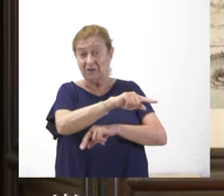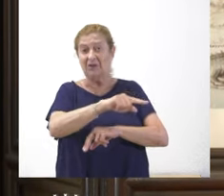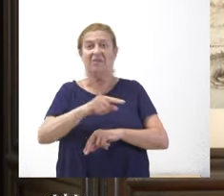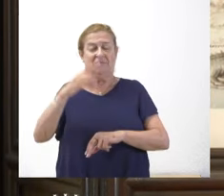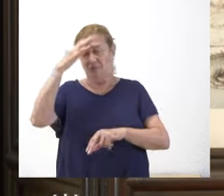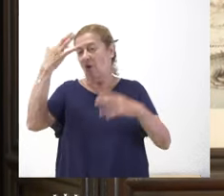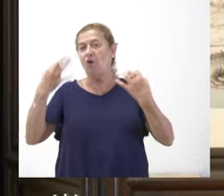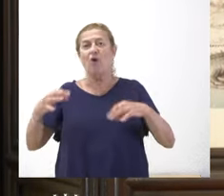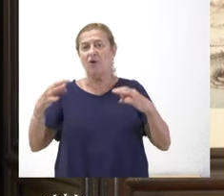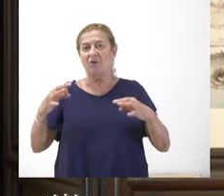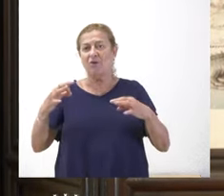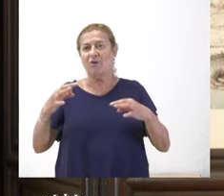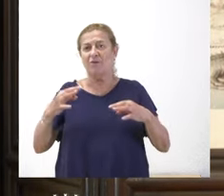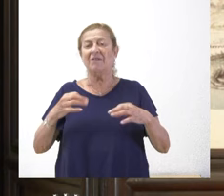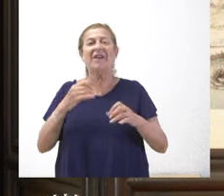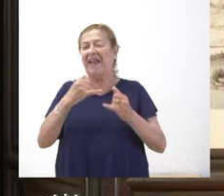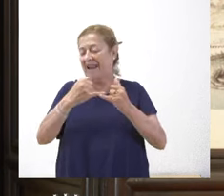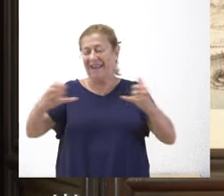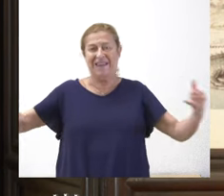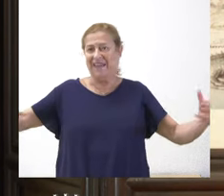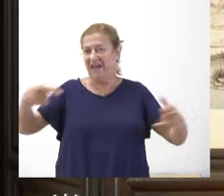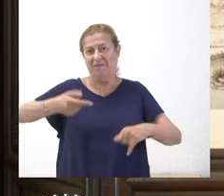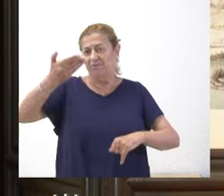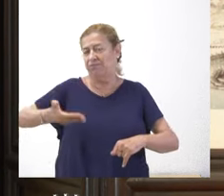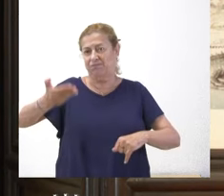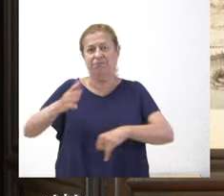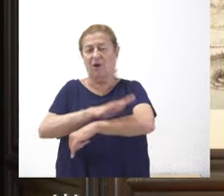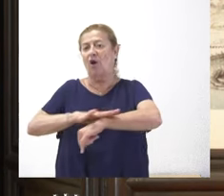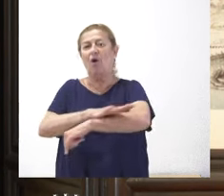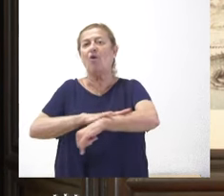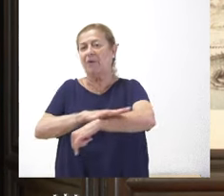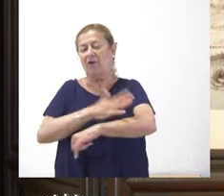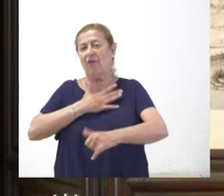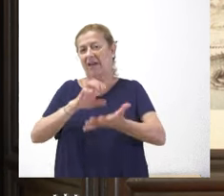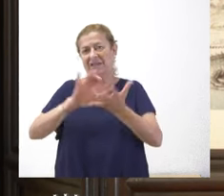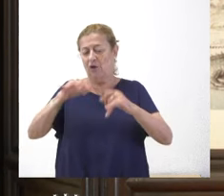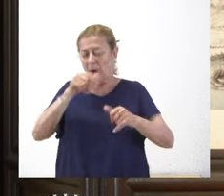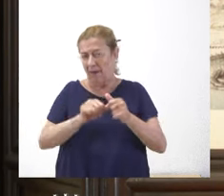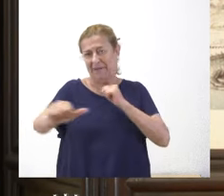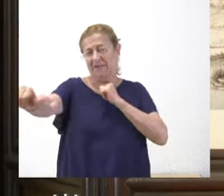lógicamente va a ser la línea fundamental del gobierno de la